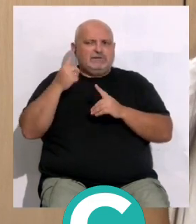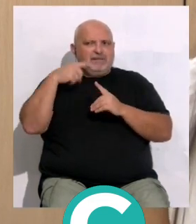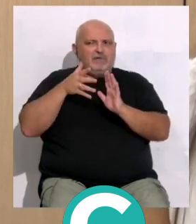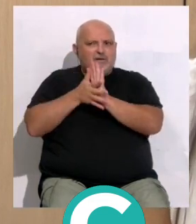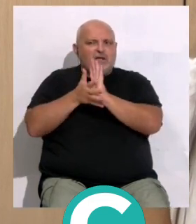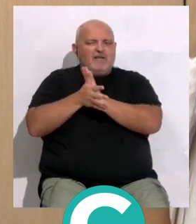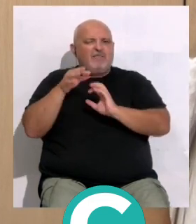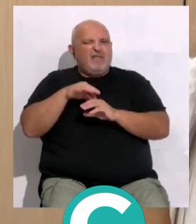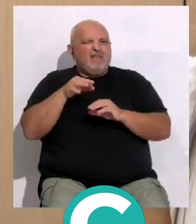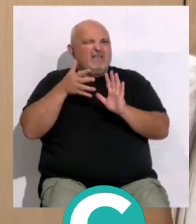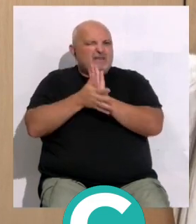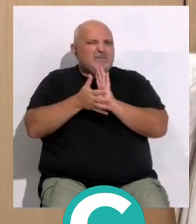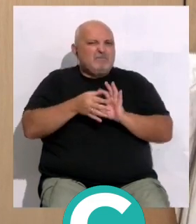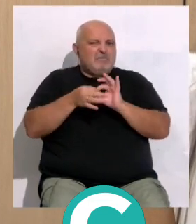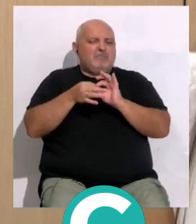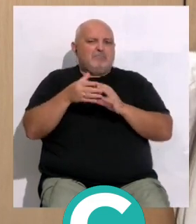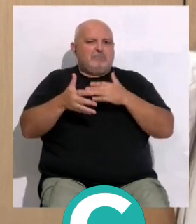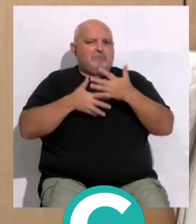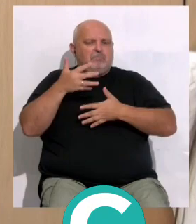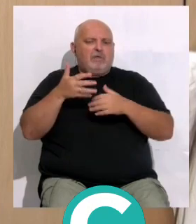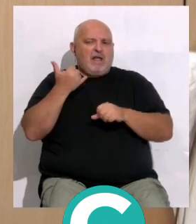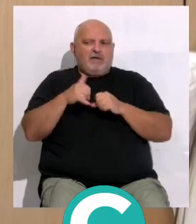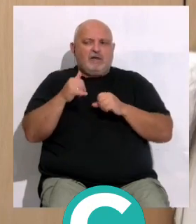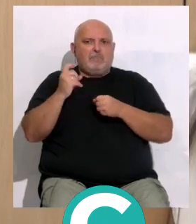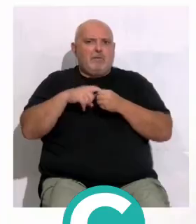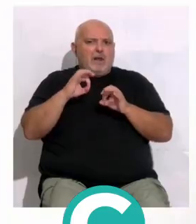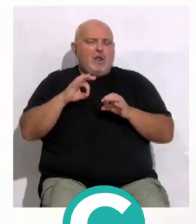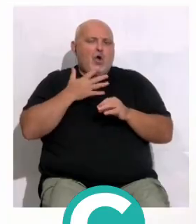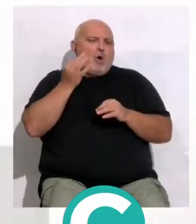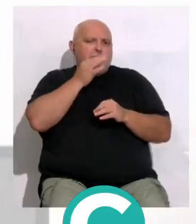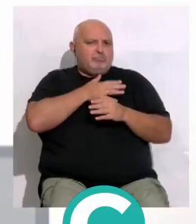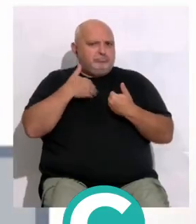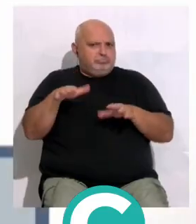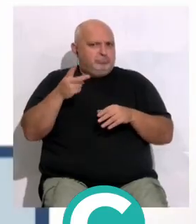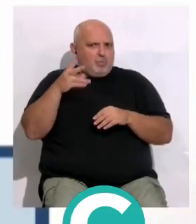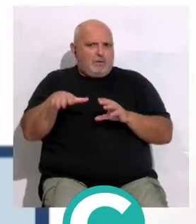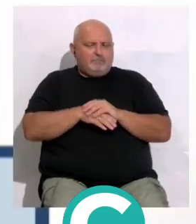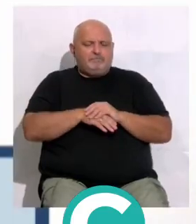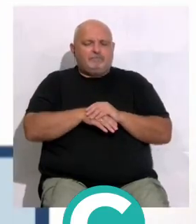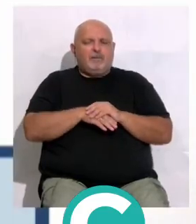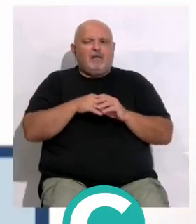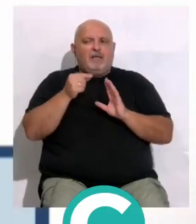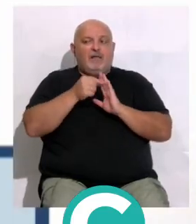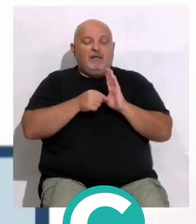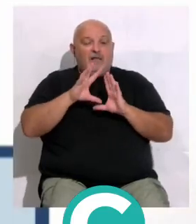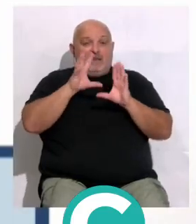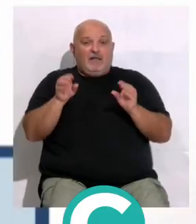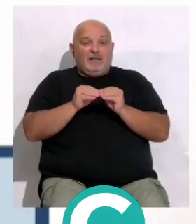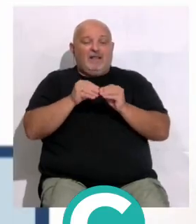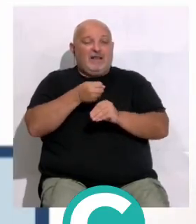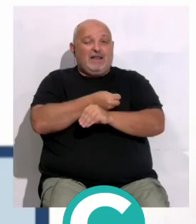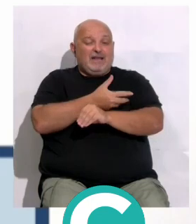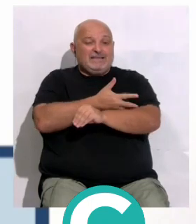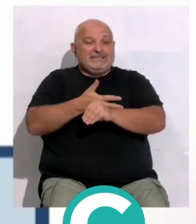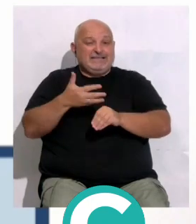qué es la enfermedad, en qué consiste, aunque al final no participen. Nosotros como criterio tiene que salir en la analítica de